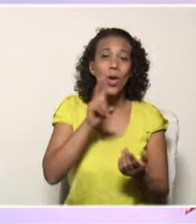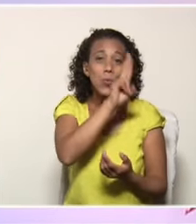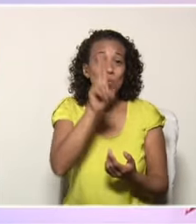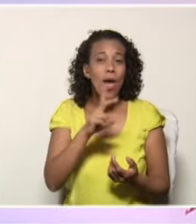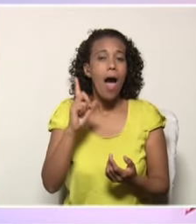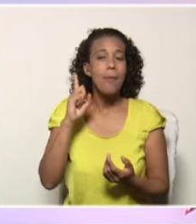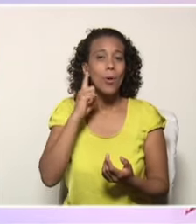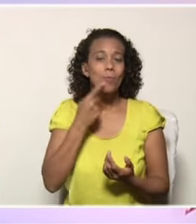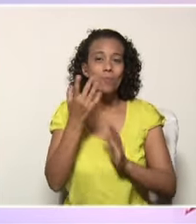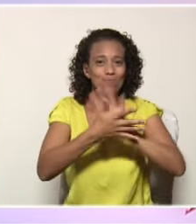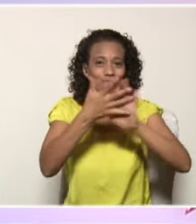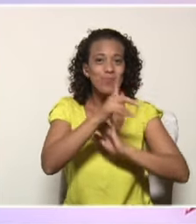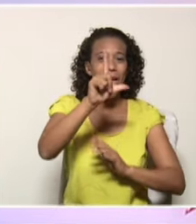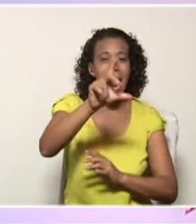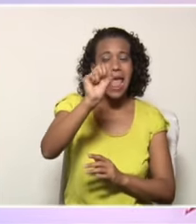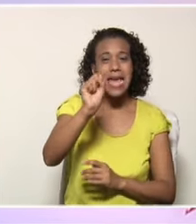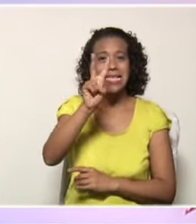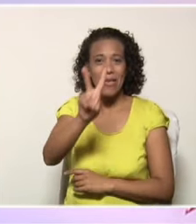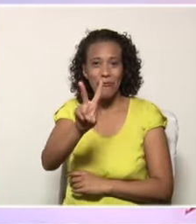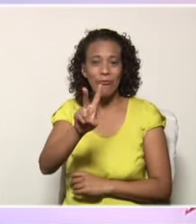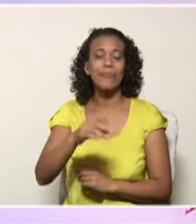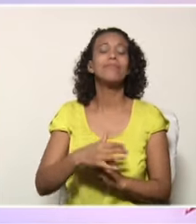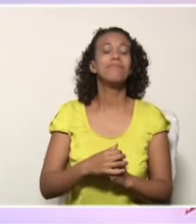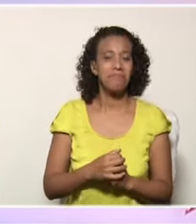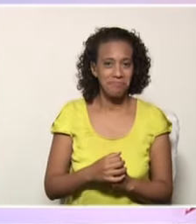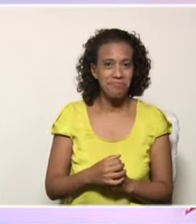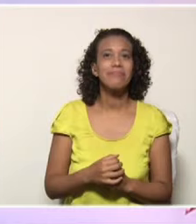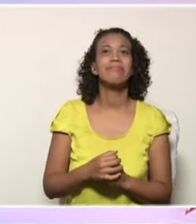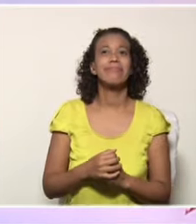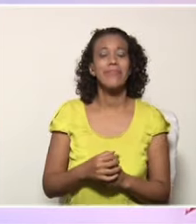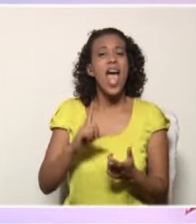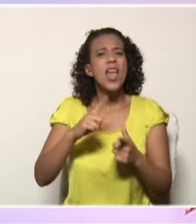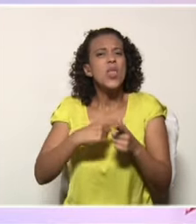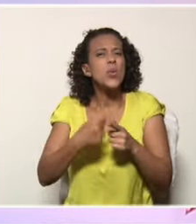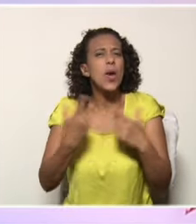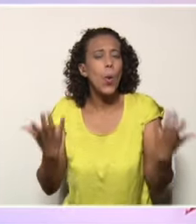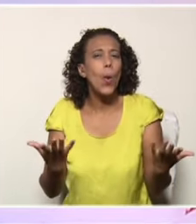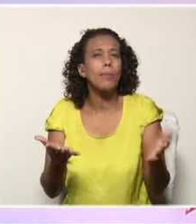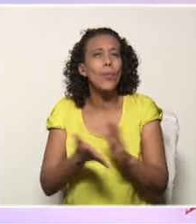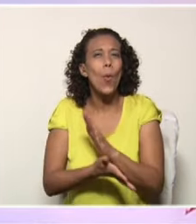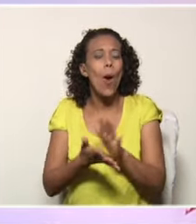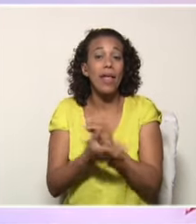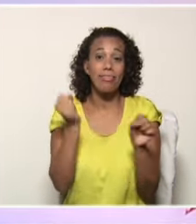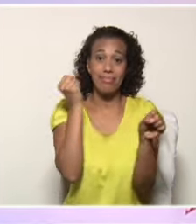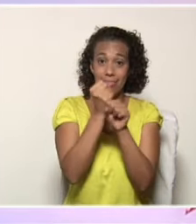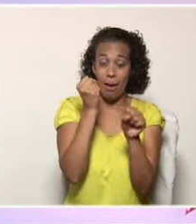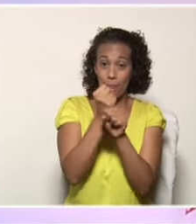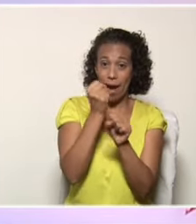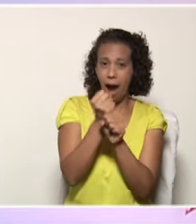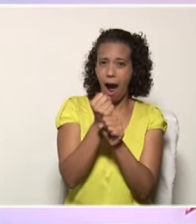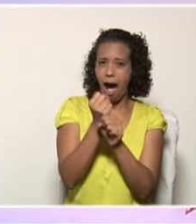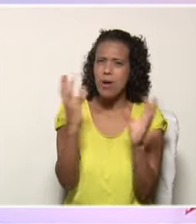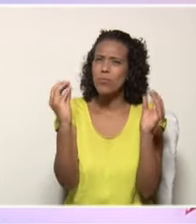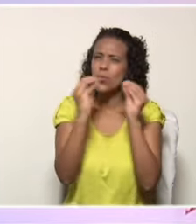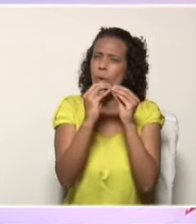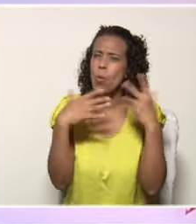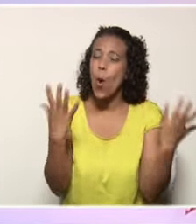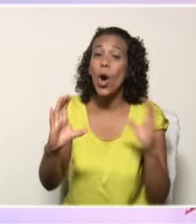hoy, realizada en lengua de señas venezolanas. Entonces, en cuanto a los aspectos trabajados en relación